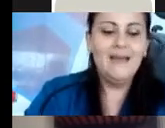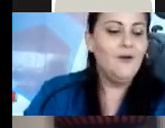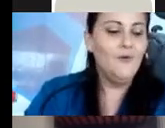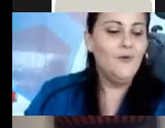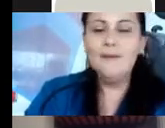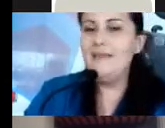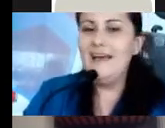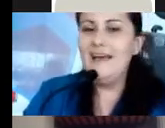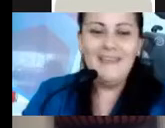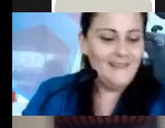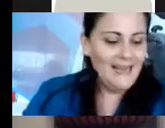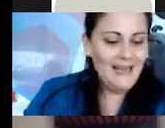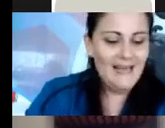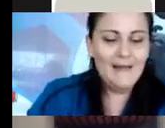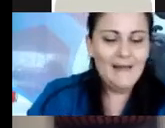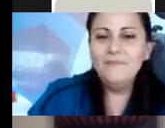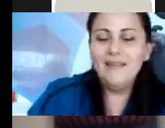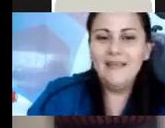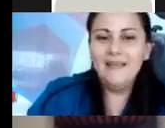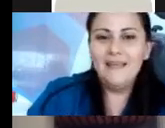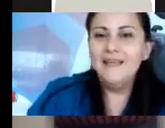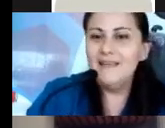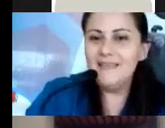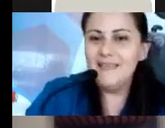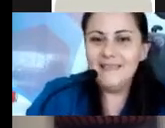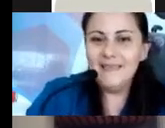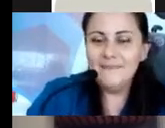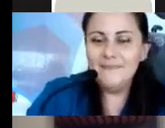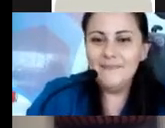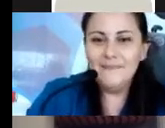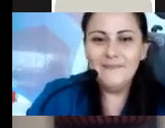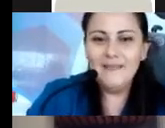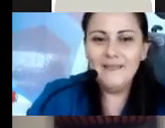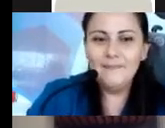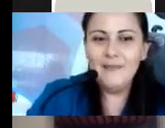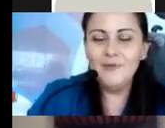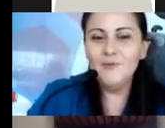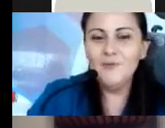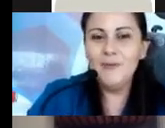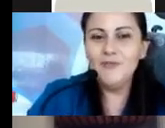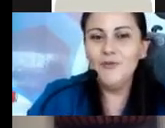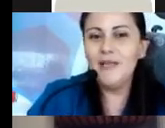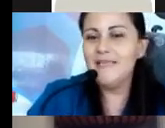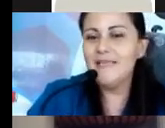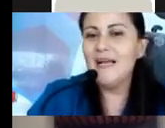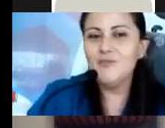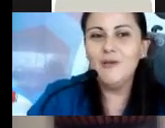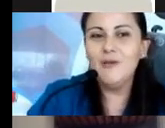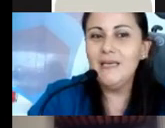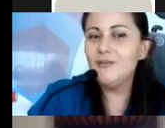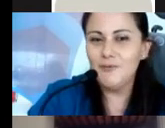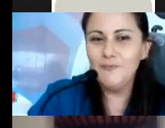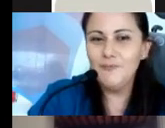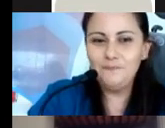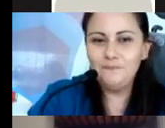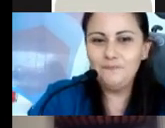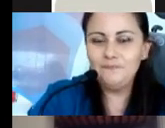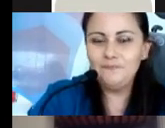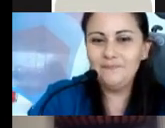recta, una mirada nivelada. Siguiente. Veamos un momento lo que es el caso de Víctor.